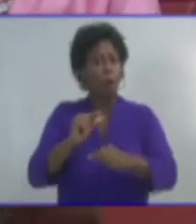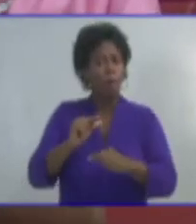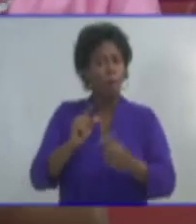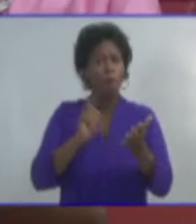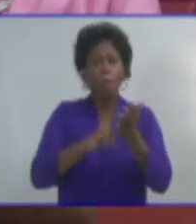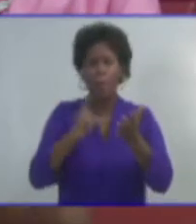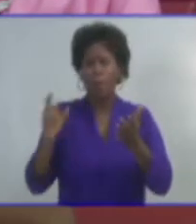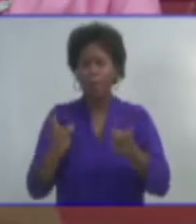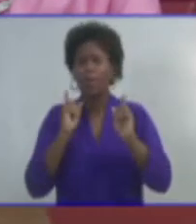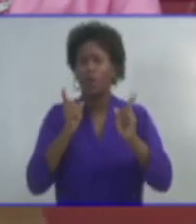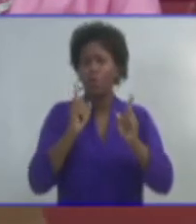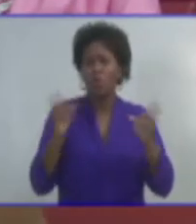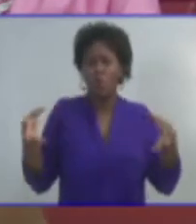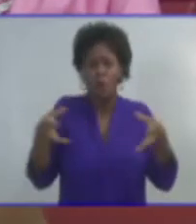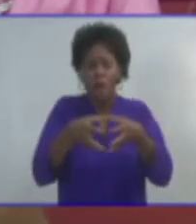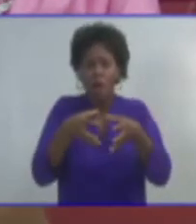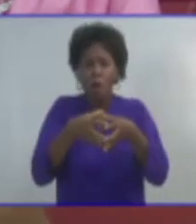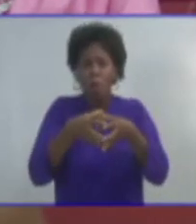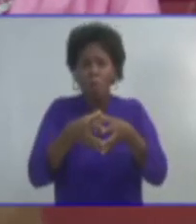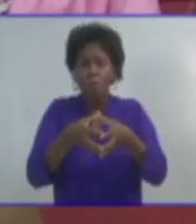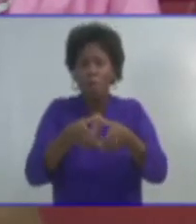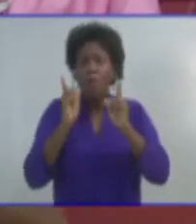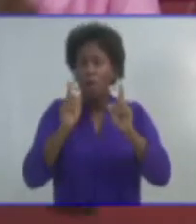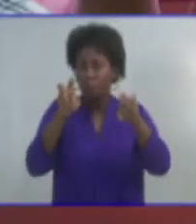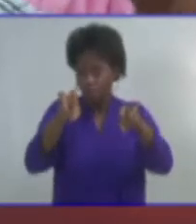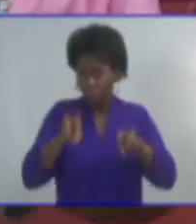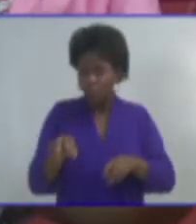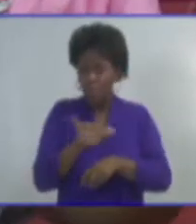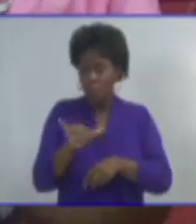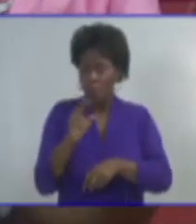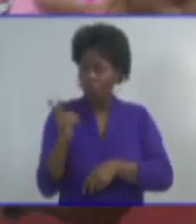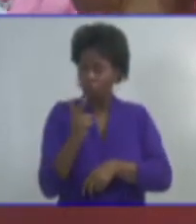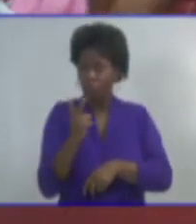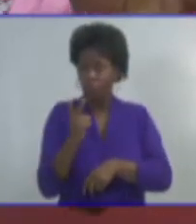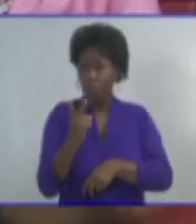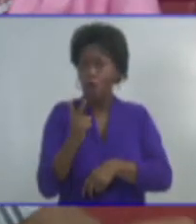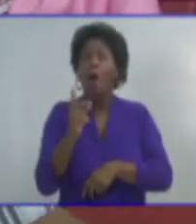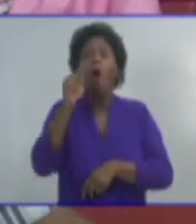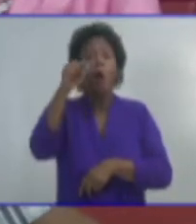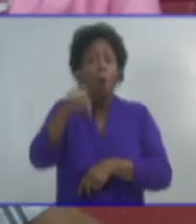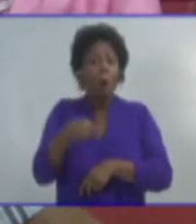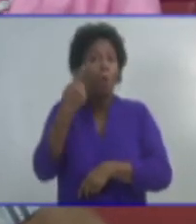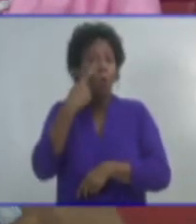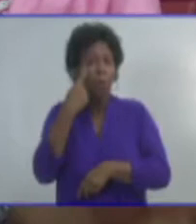y por la dirección de la Asamblea y el Consejo de la Administración, es donde hoy hemos